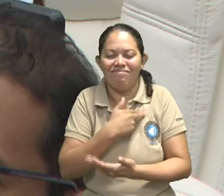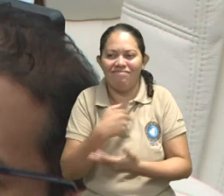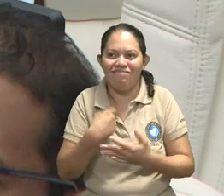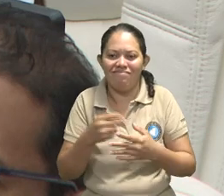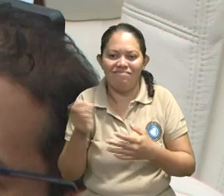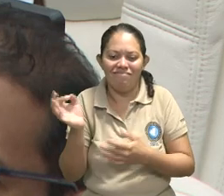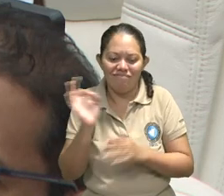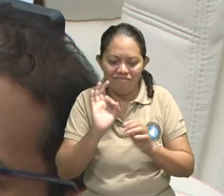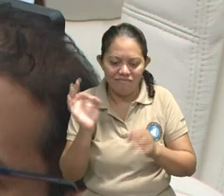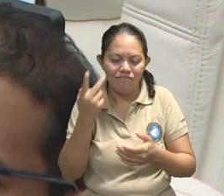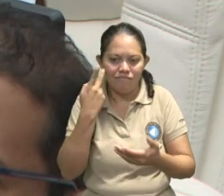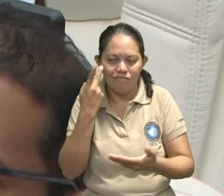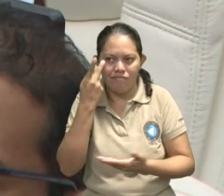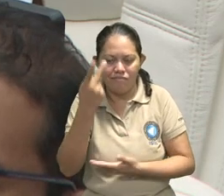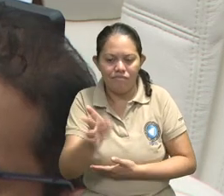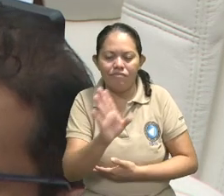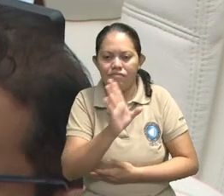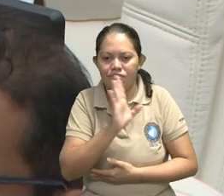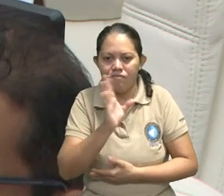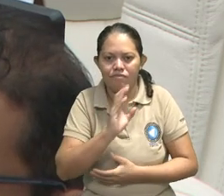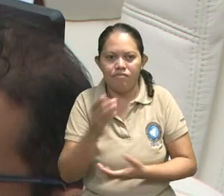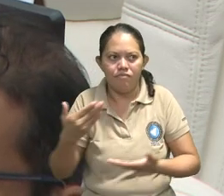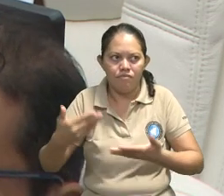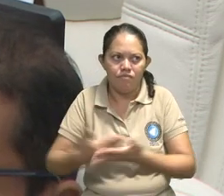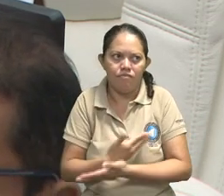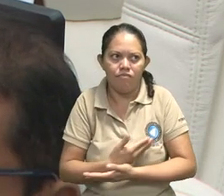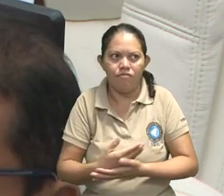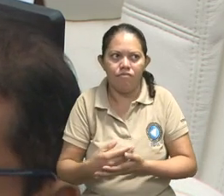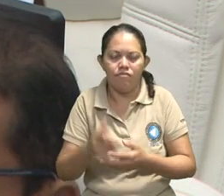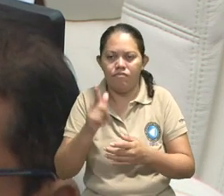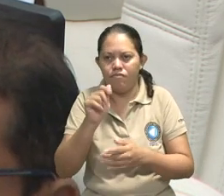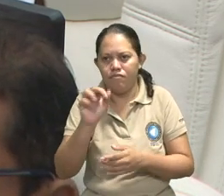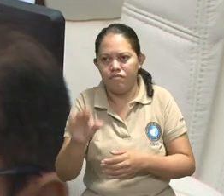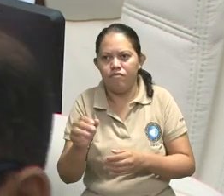entre las que podemos mencionar la creación de los centros de